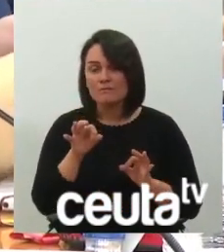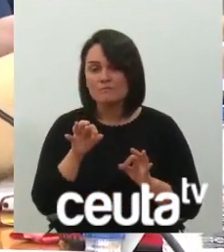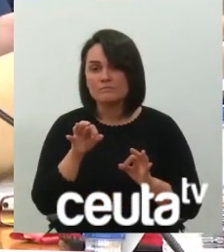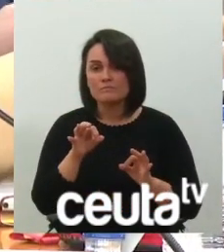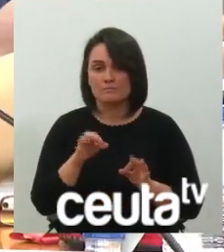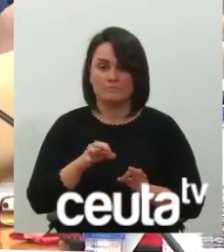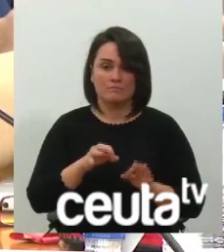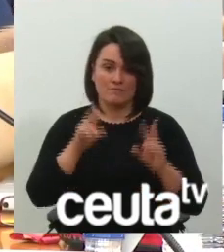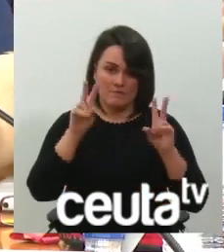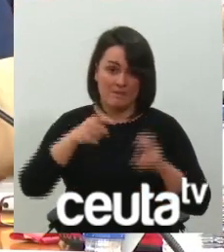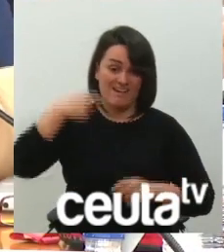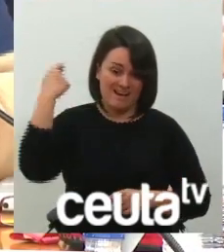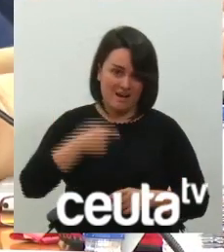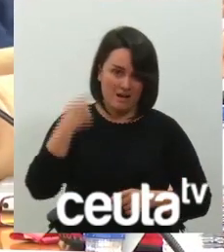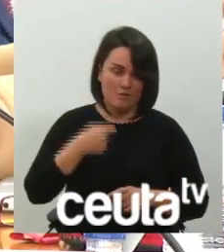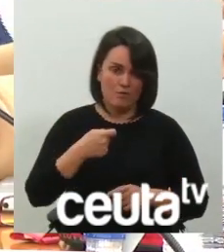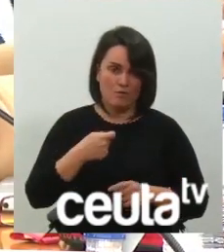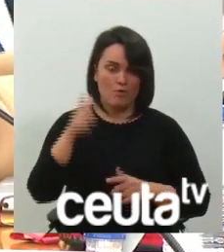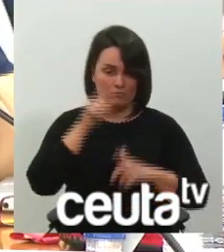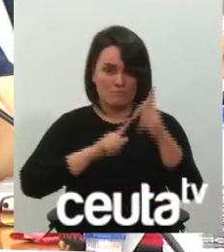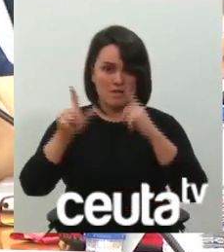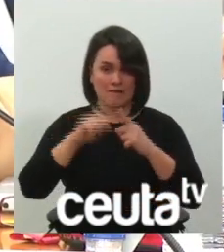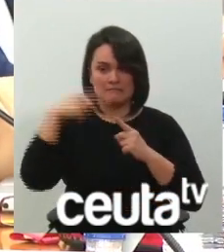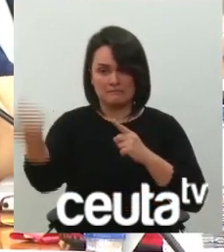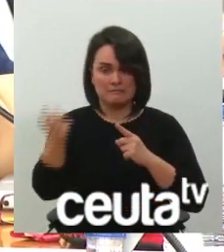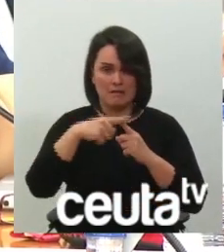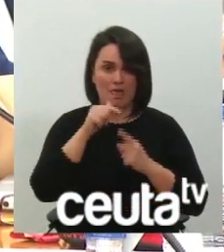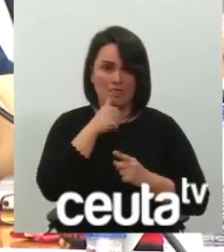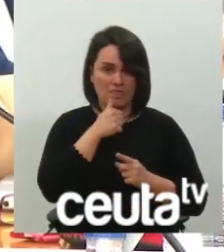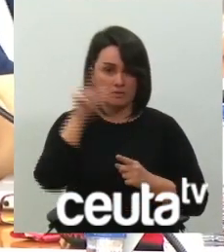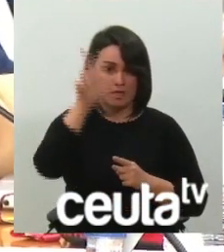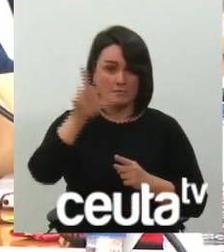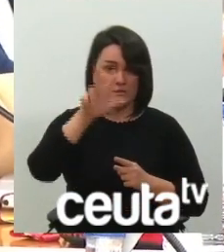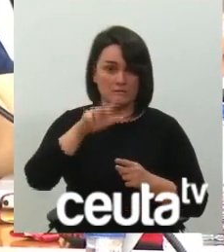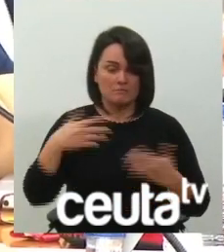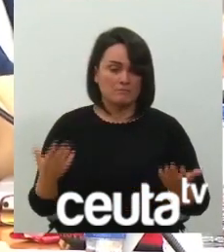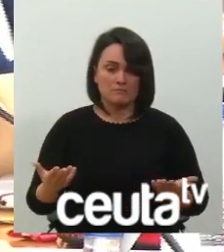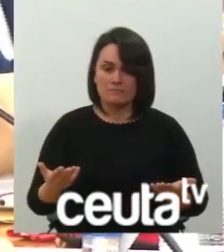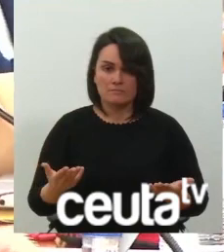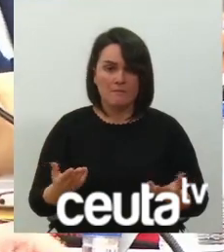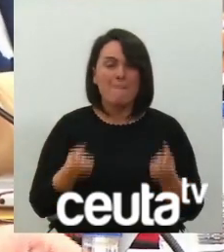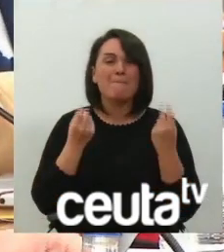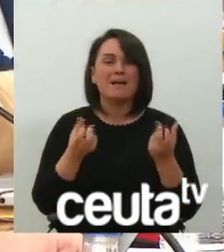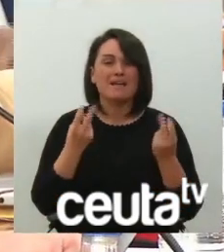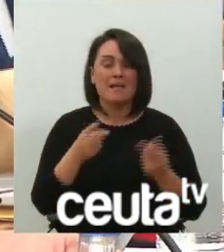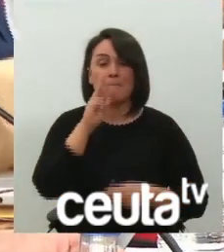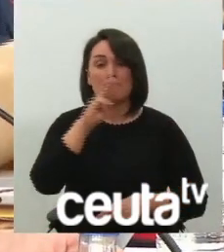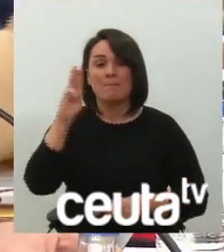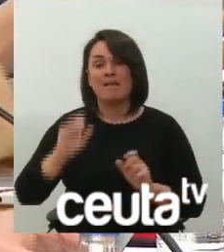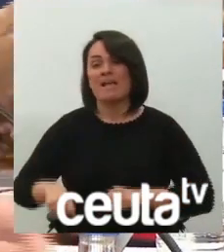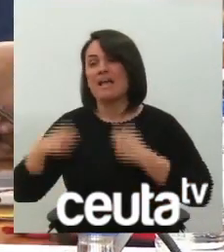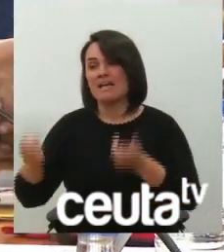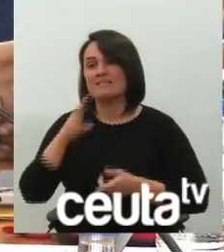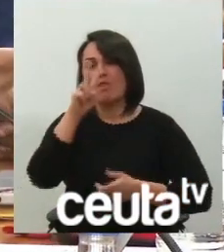volver de ceuta de nada sirve gastar 92 mil euros como ha gastado el pp este año